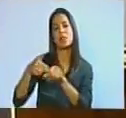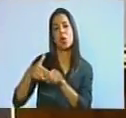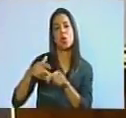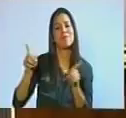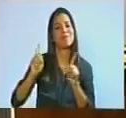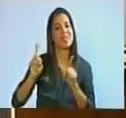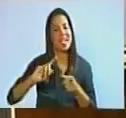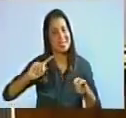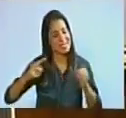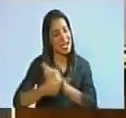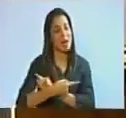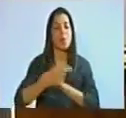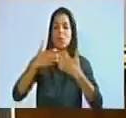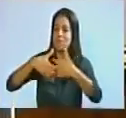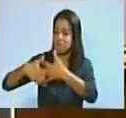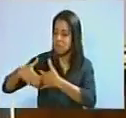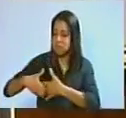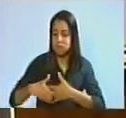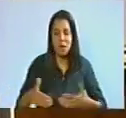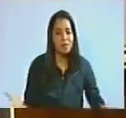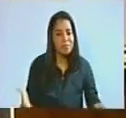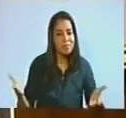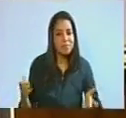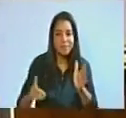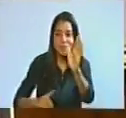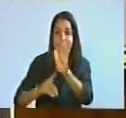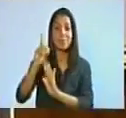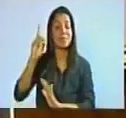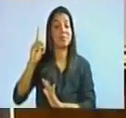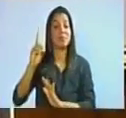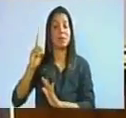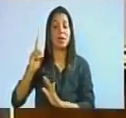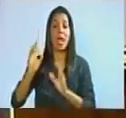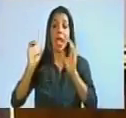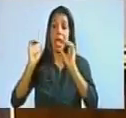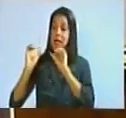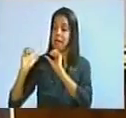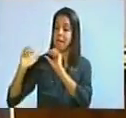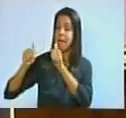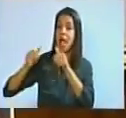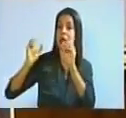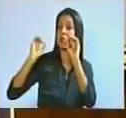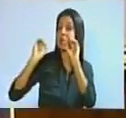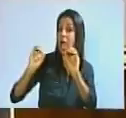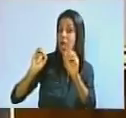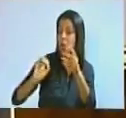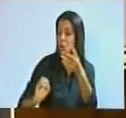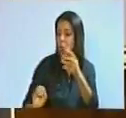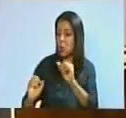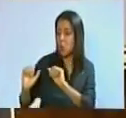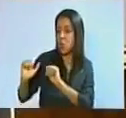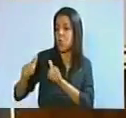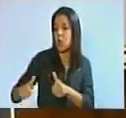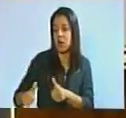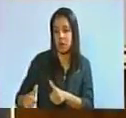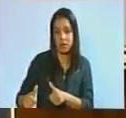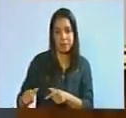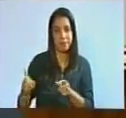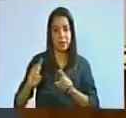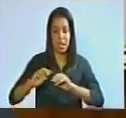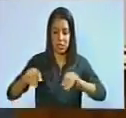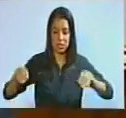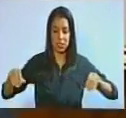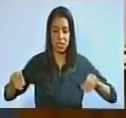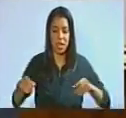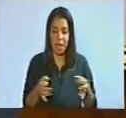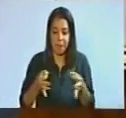productivo, pero que no estamos partiendo de cero, pero tampoco estamos partiendo de un terreno preparado, estamos